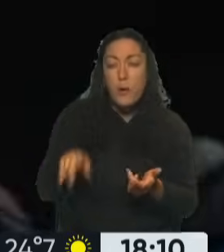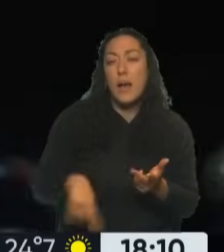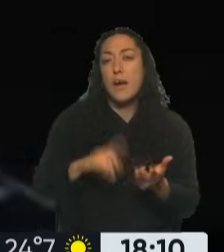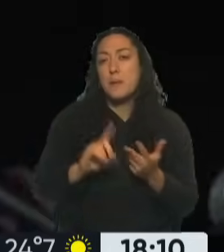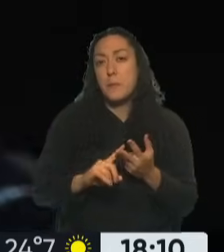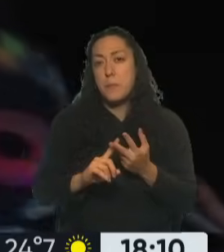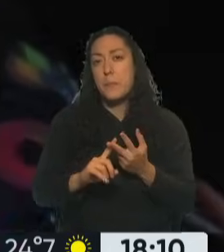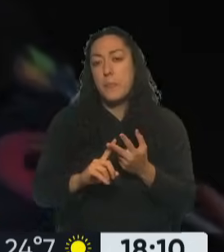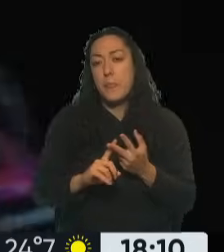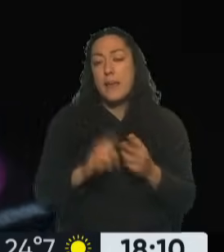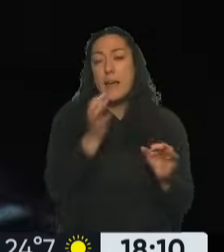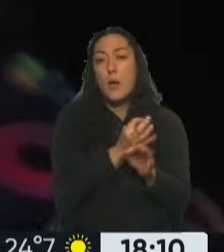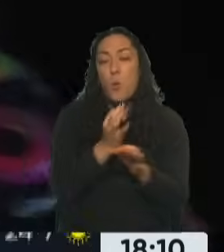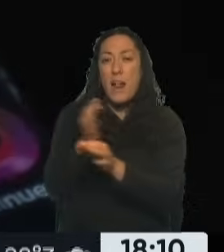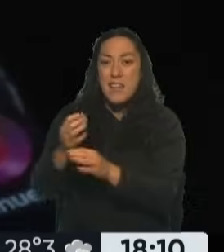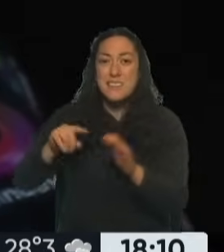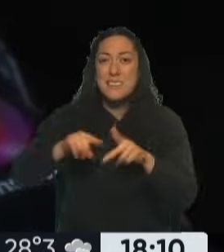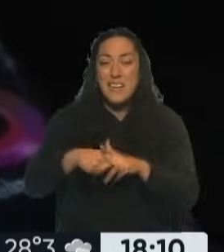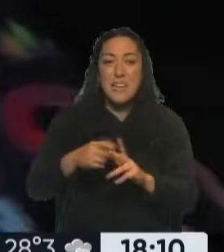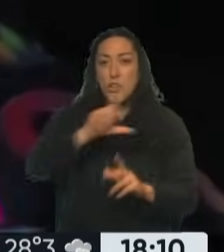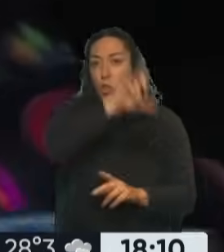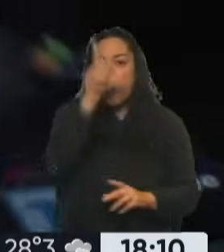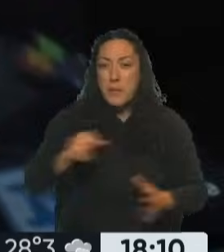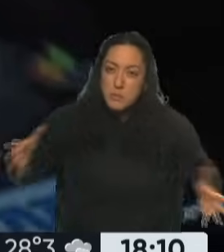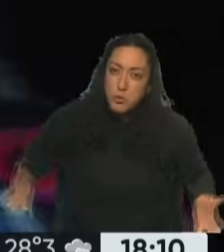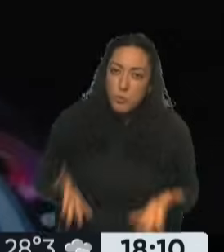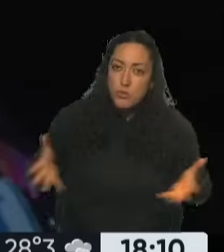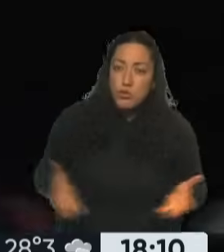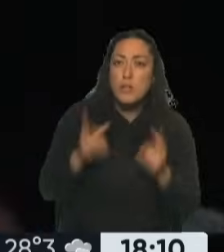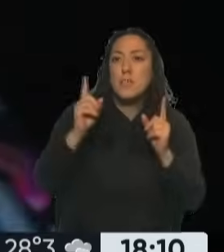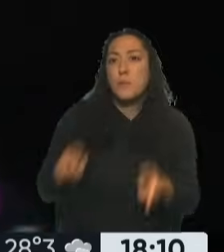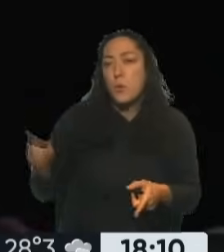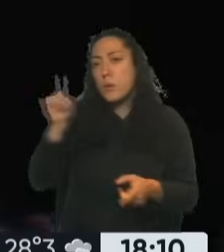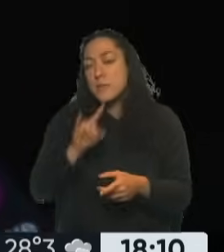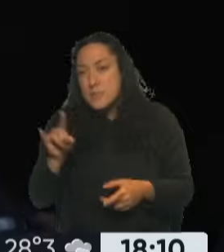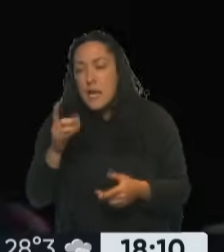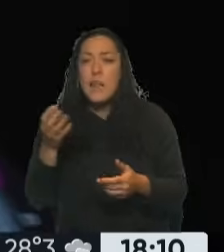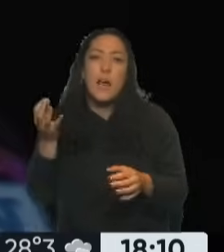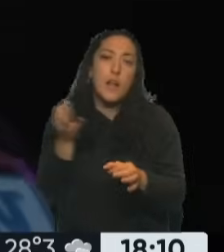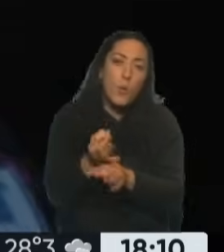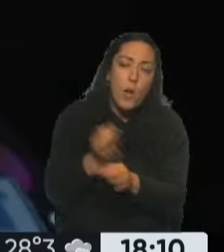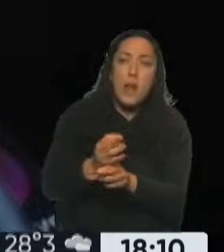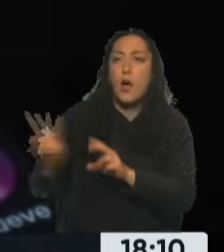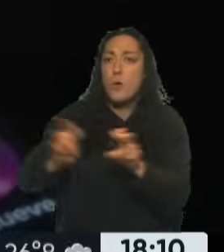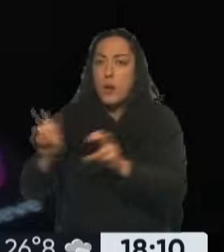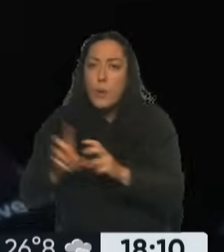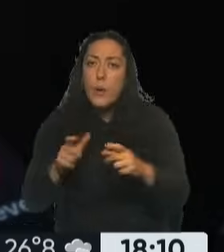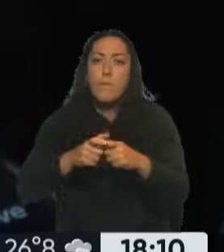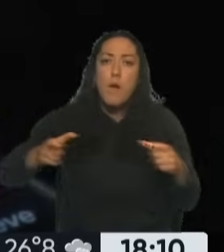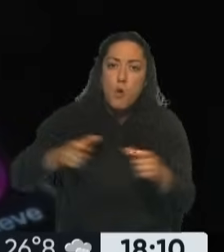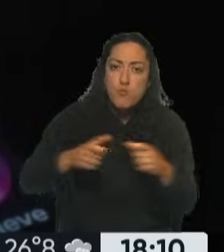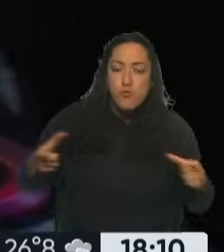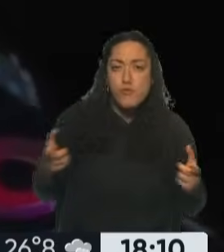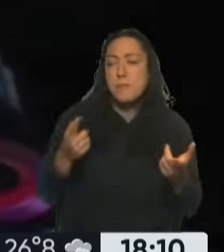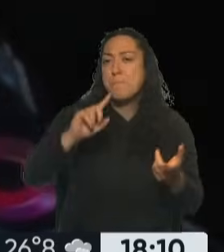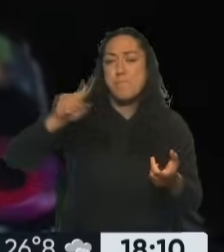idea de promover las escuelas técnicas en todo el país y cómo el arancel universitario, el arancel a la escuela, el voucher,